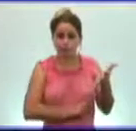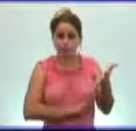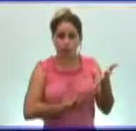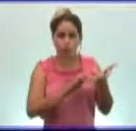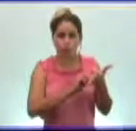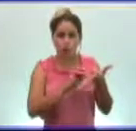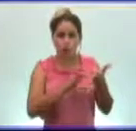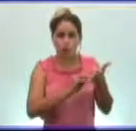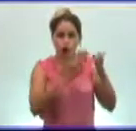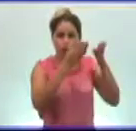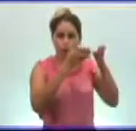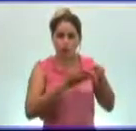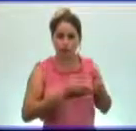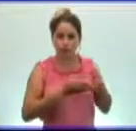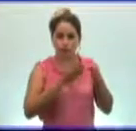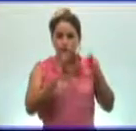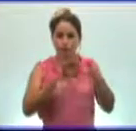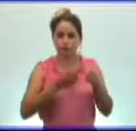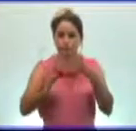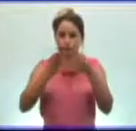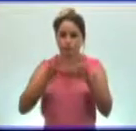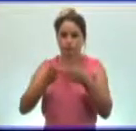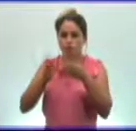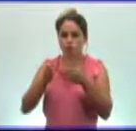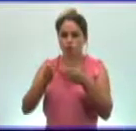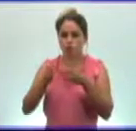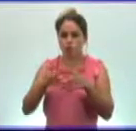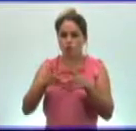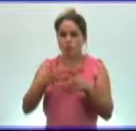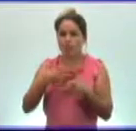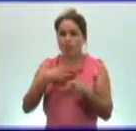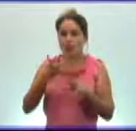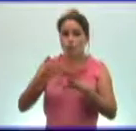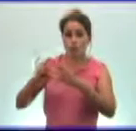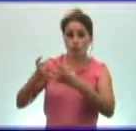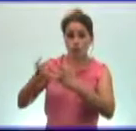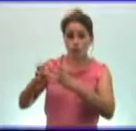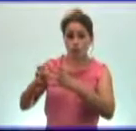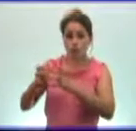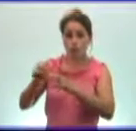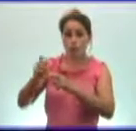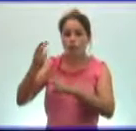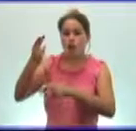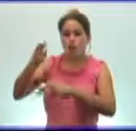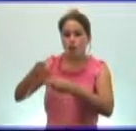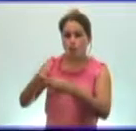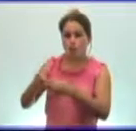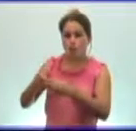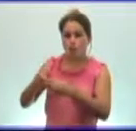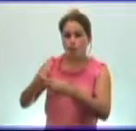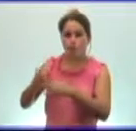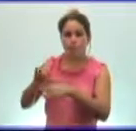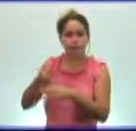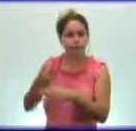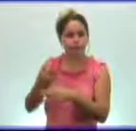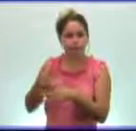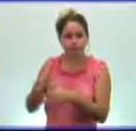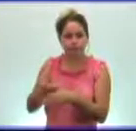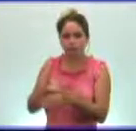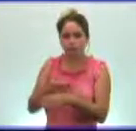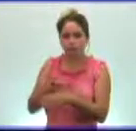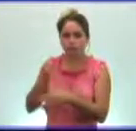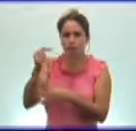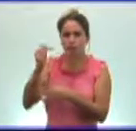columnas tenemos fórmulas, nombre, clasificarlo según su